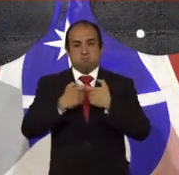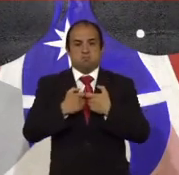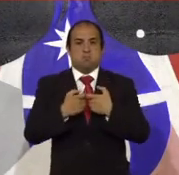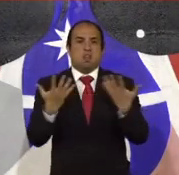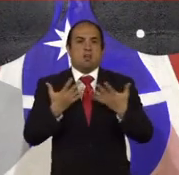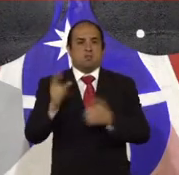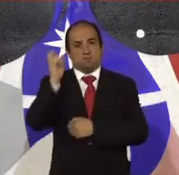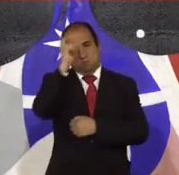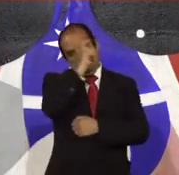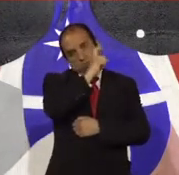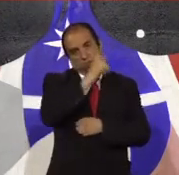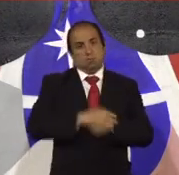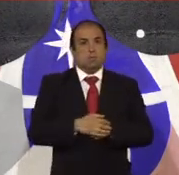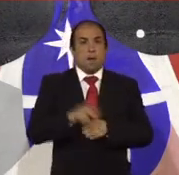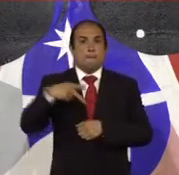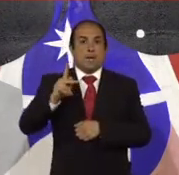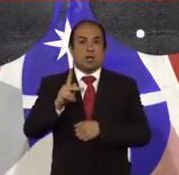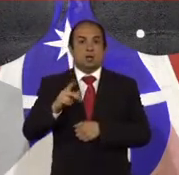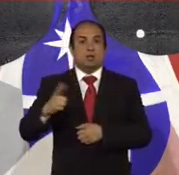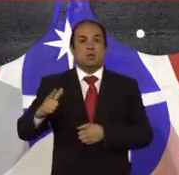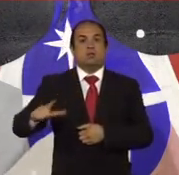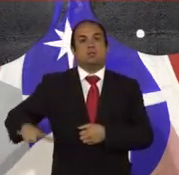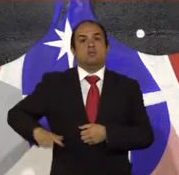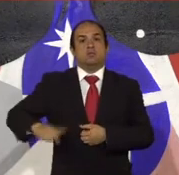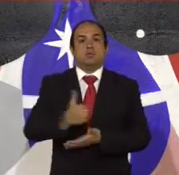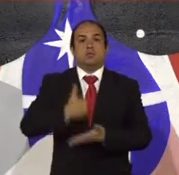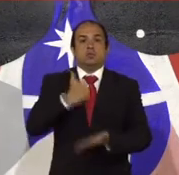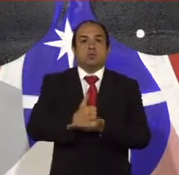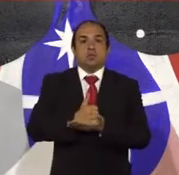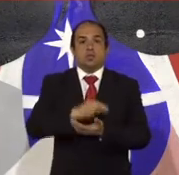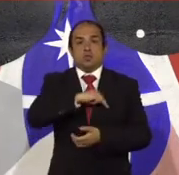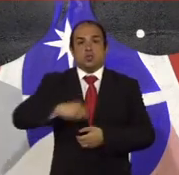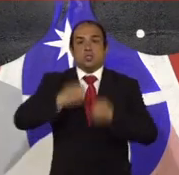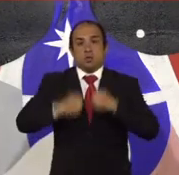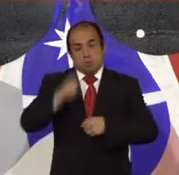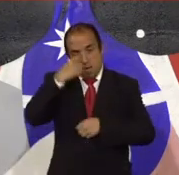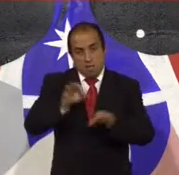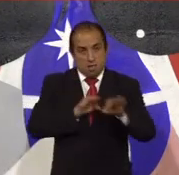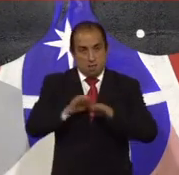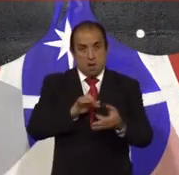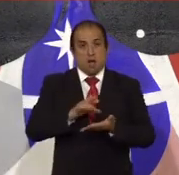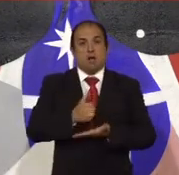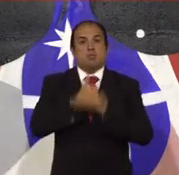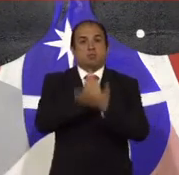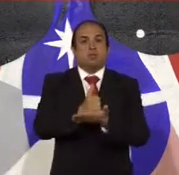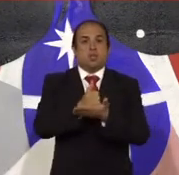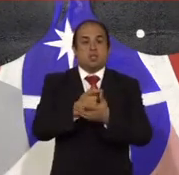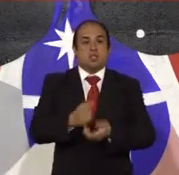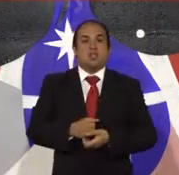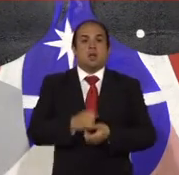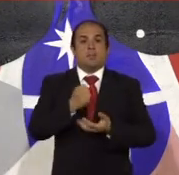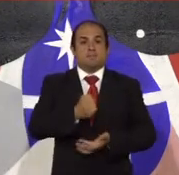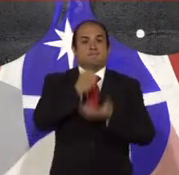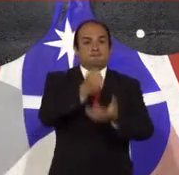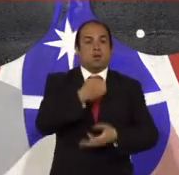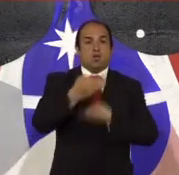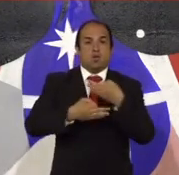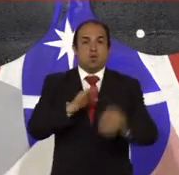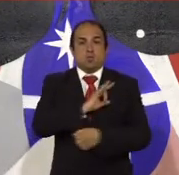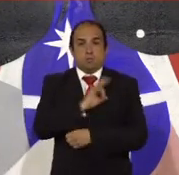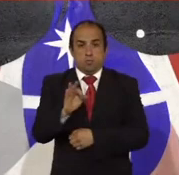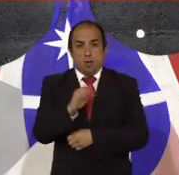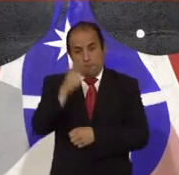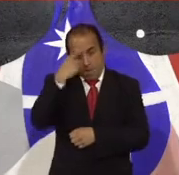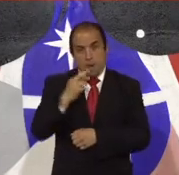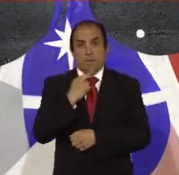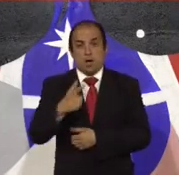más compleja. Pero en el gobierno de la ciudad, pues estamos para trabajar, para ayudar y destinar todo el recurso que tenemos para la